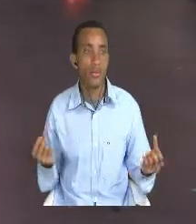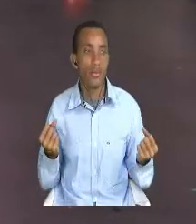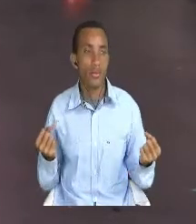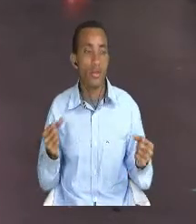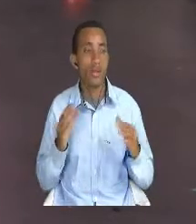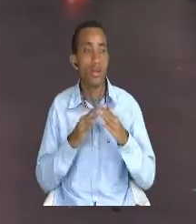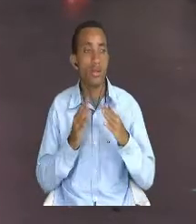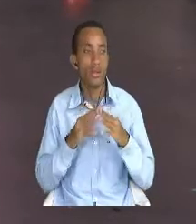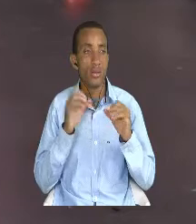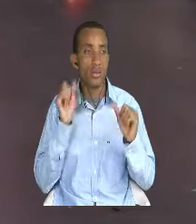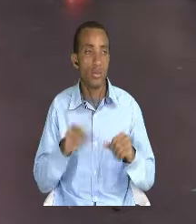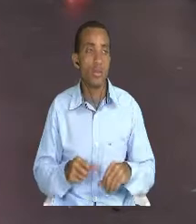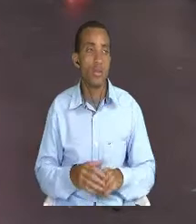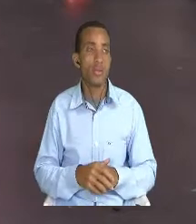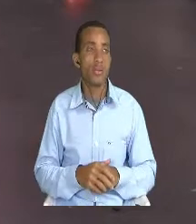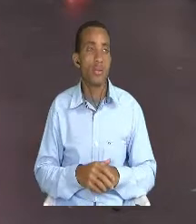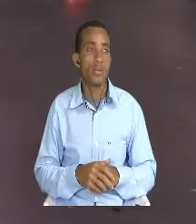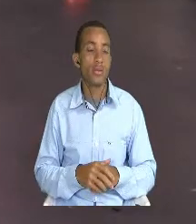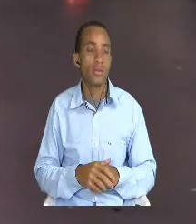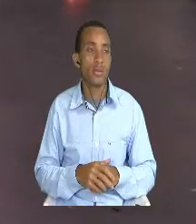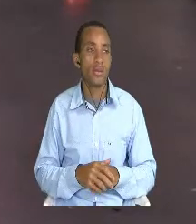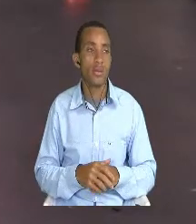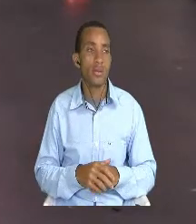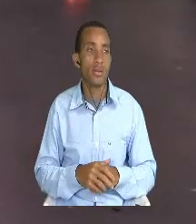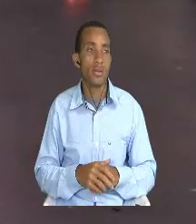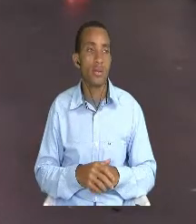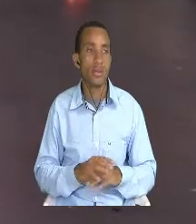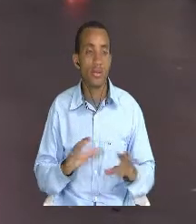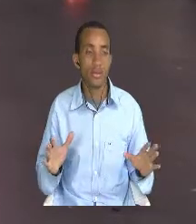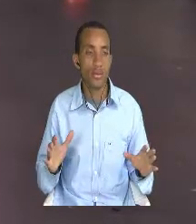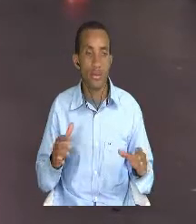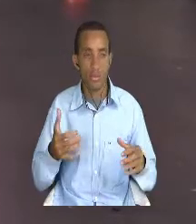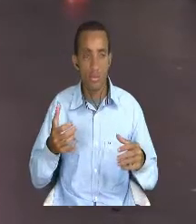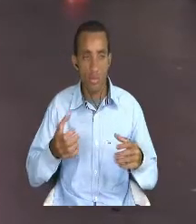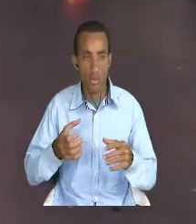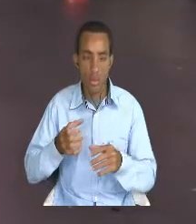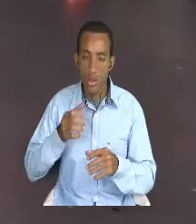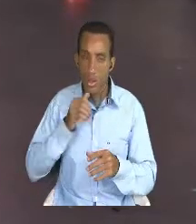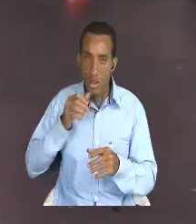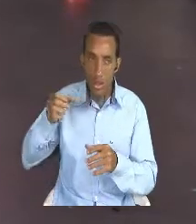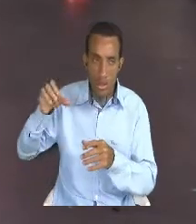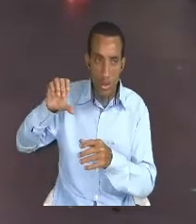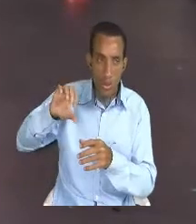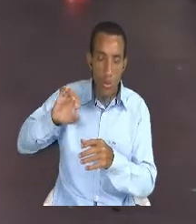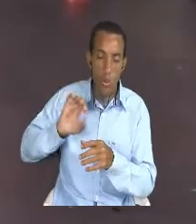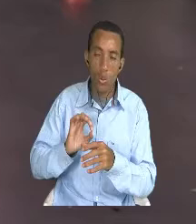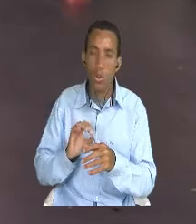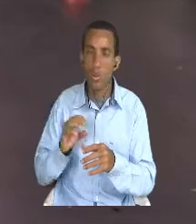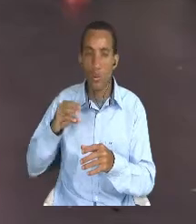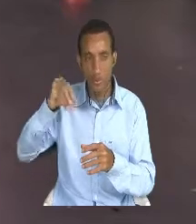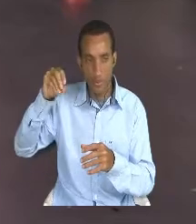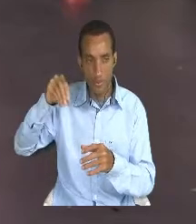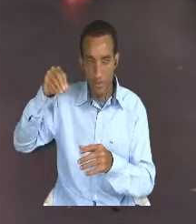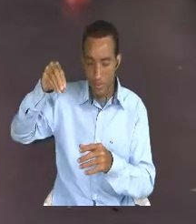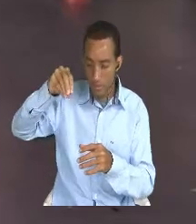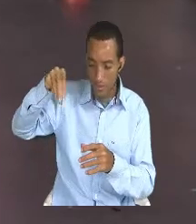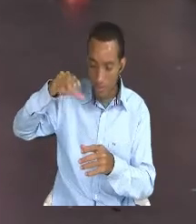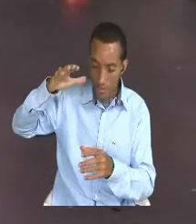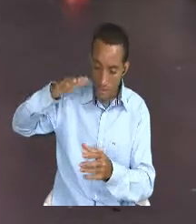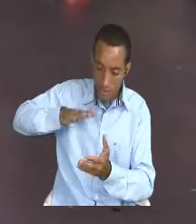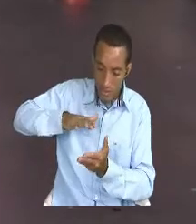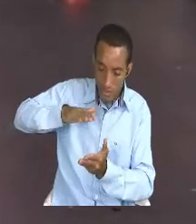ustedes pueden utilizar un par de tarritos, los pueden llenar de arena y con eso puede ser muy útil para que puedan